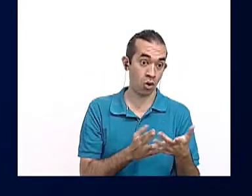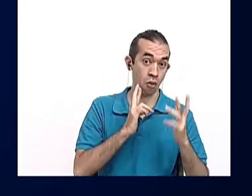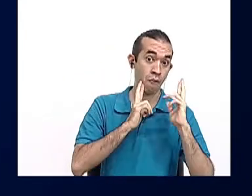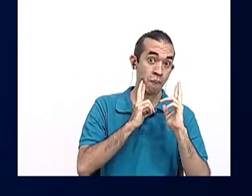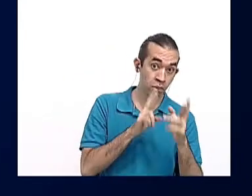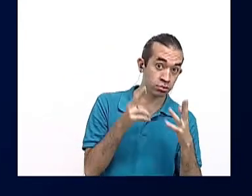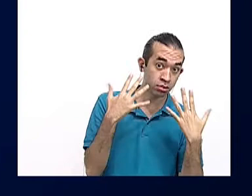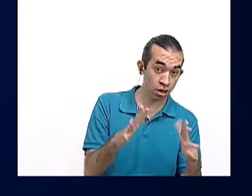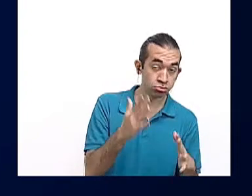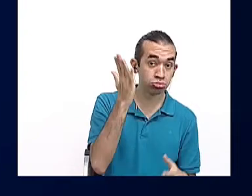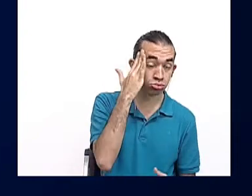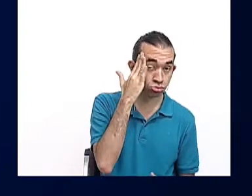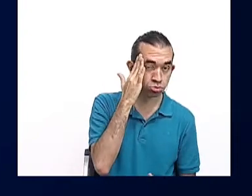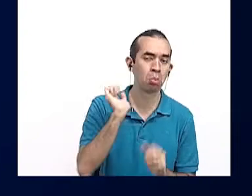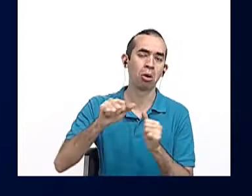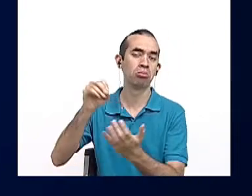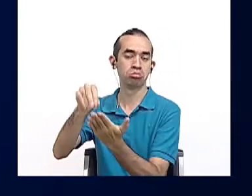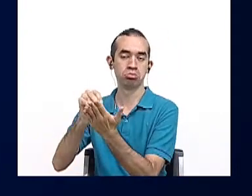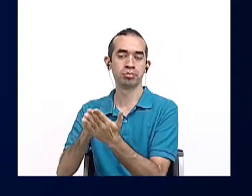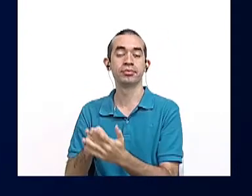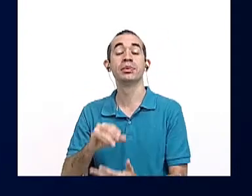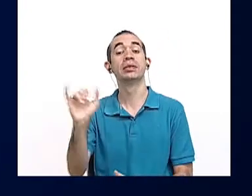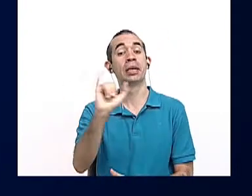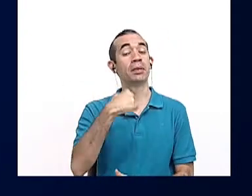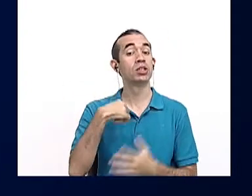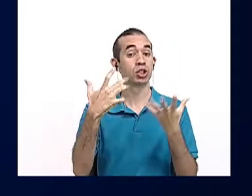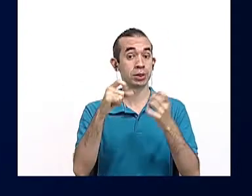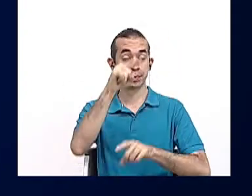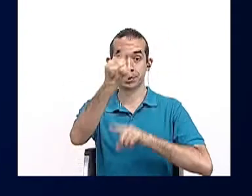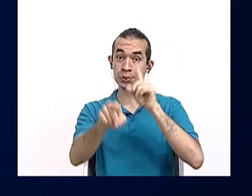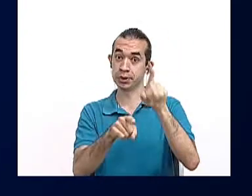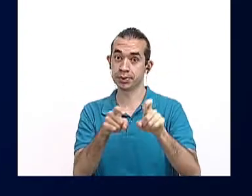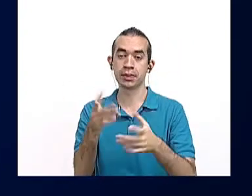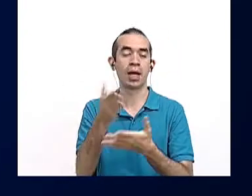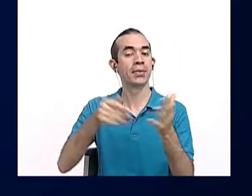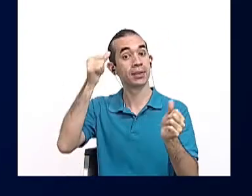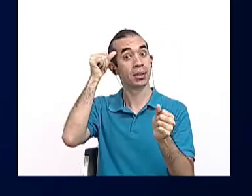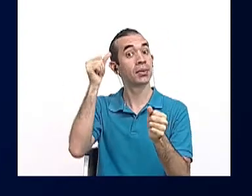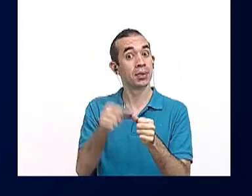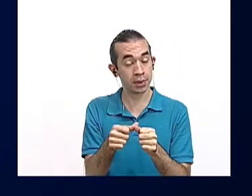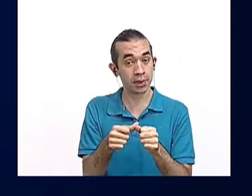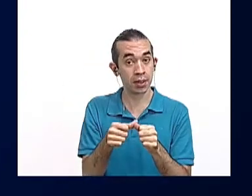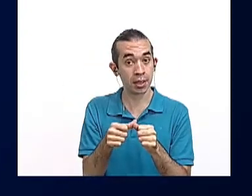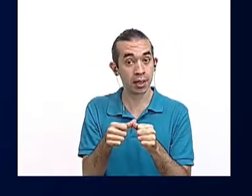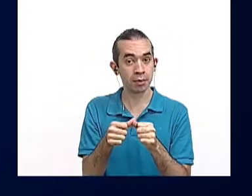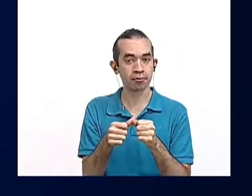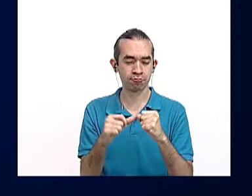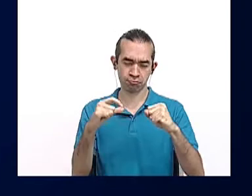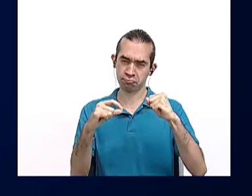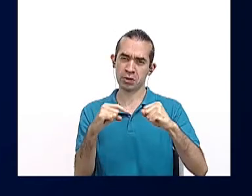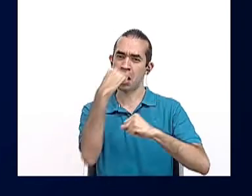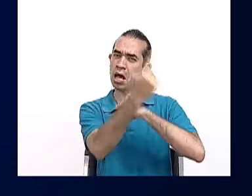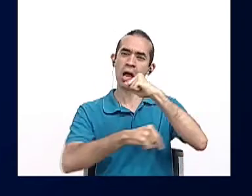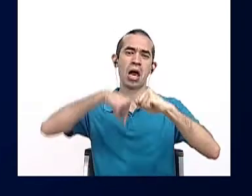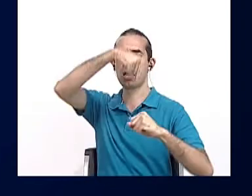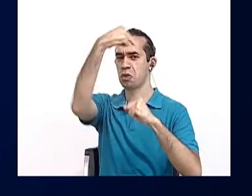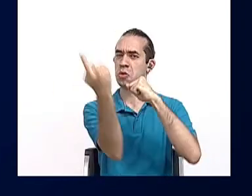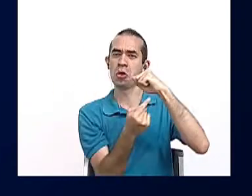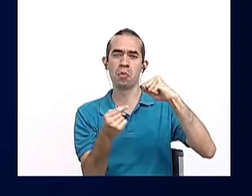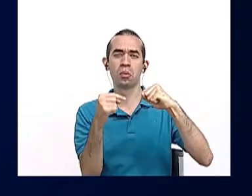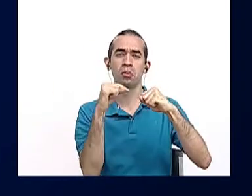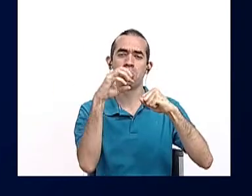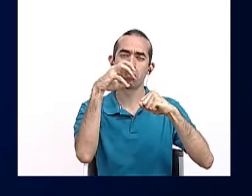tomando nota. También quiero preguntarles si ustedes recuerdan cuáles son las partículas subatómicas del